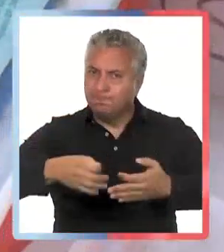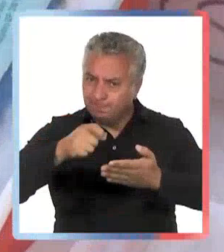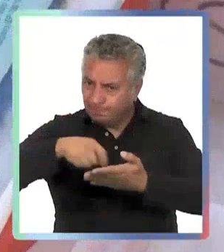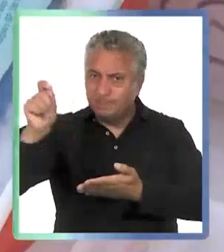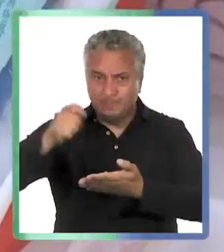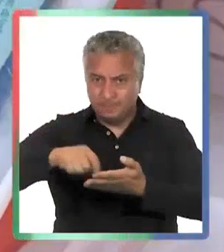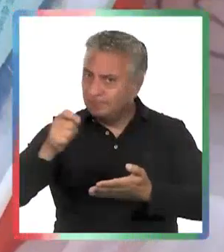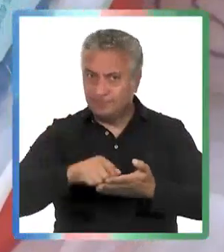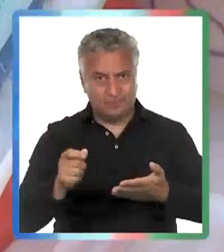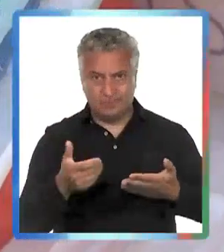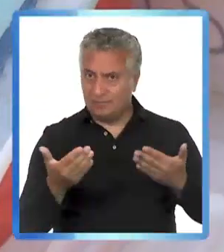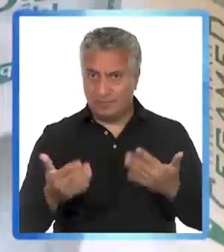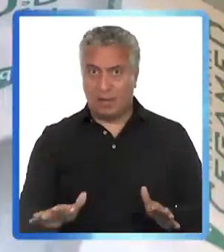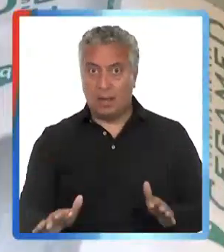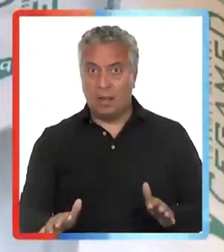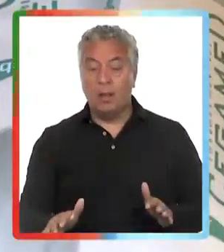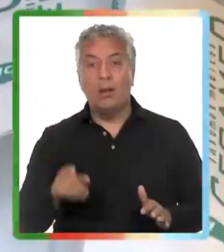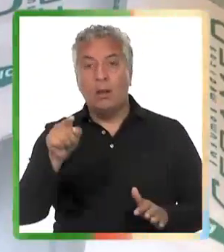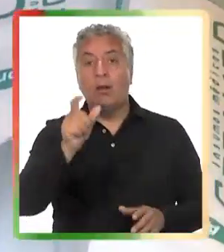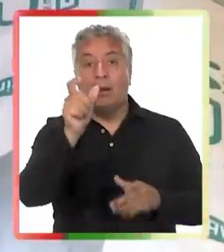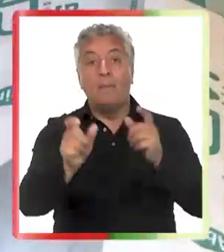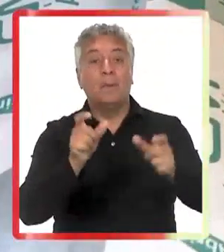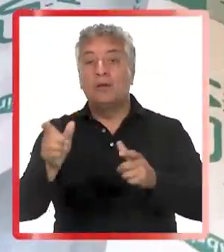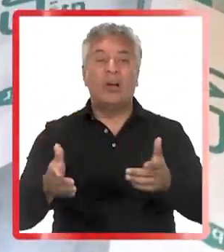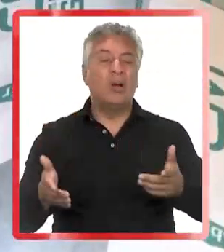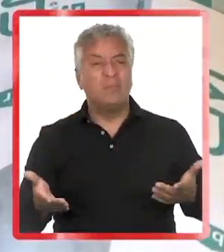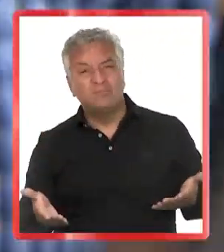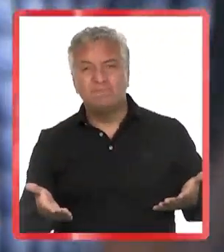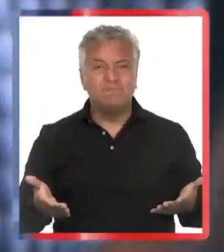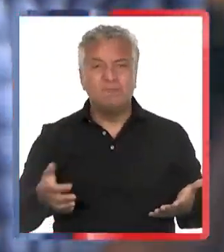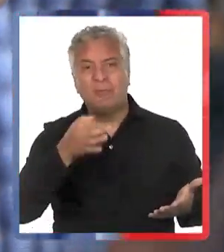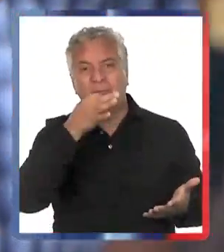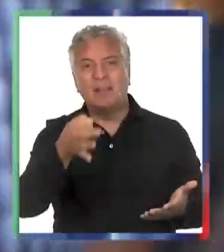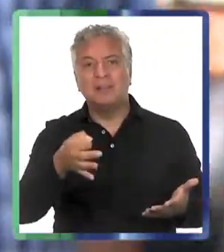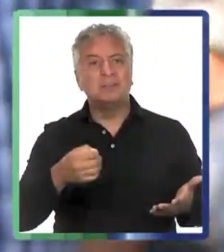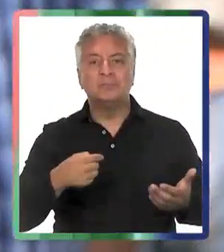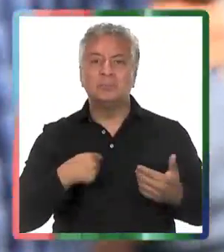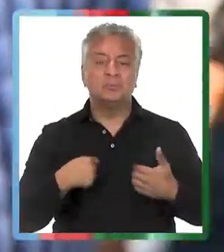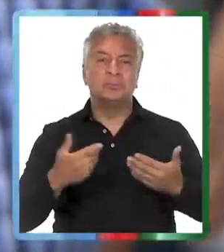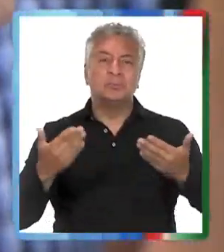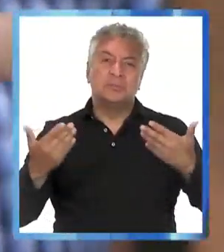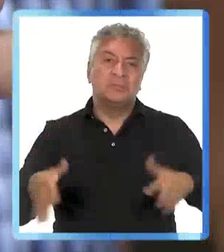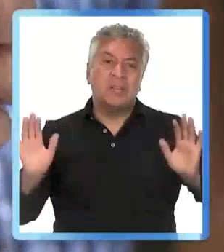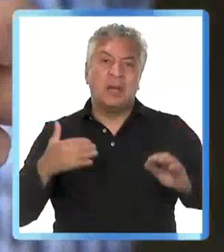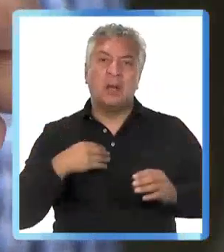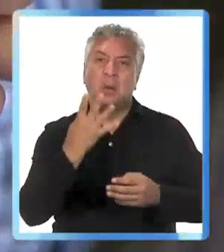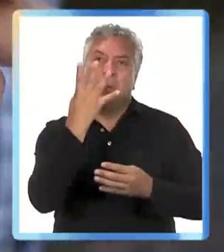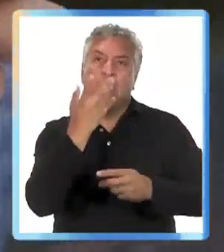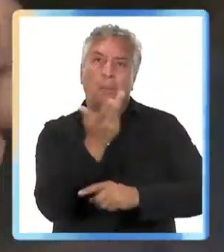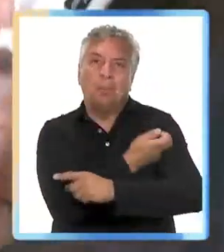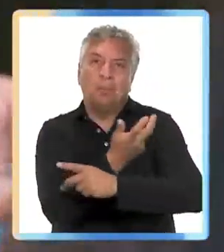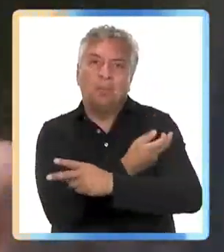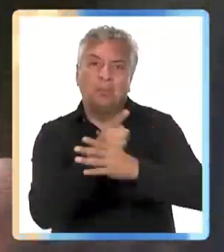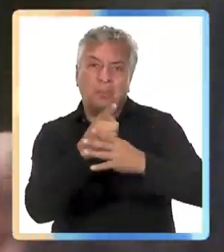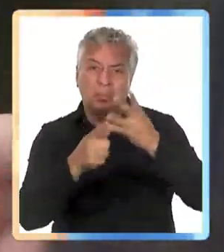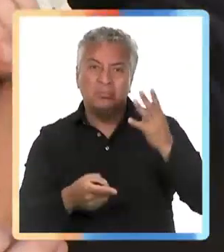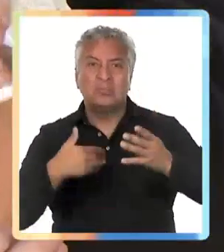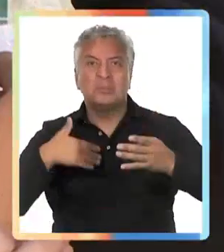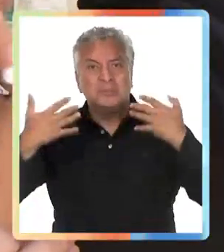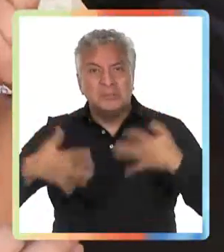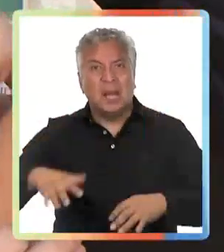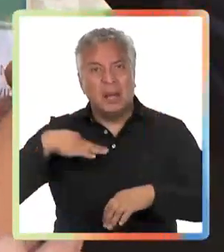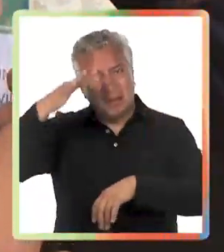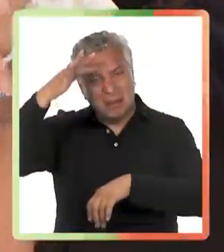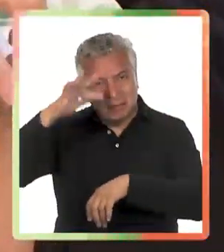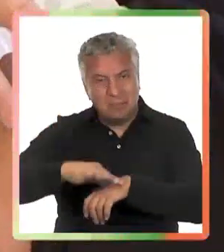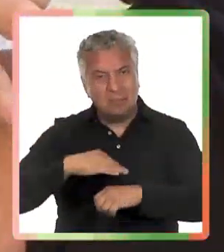seguras, efectivas, con molestias locales. Pero probablemente muchas personas dicen, bueno, yo ya llevo 4 vacunas, tuve